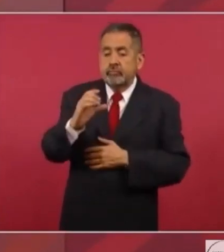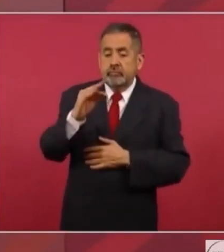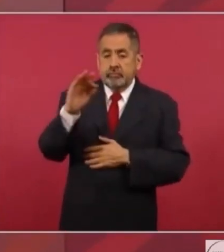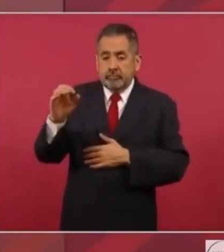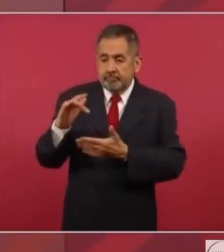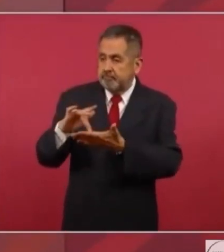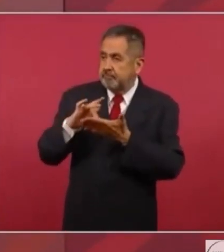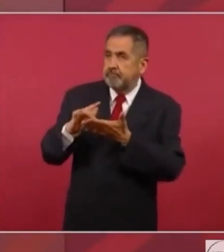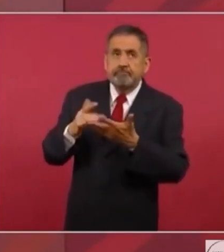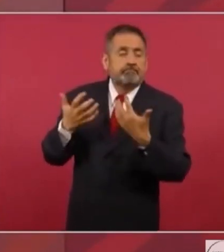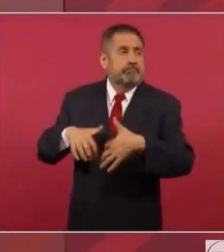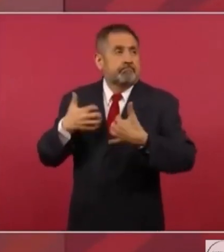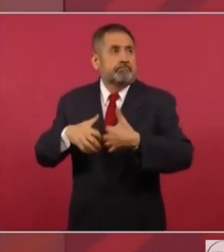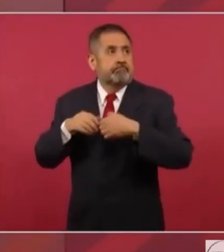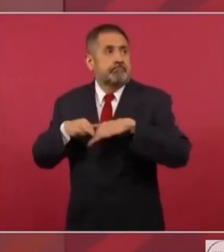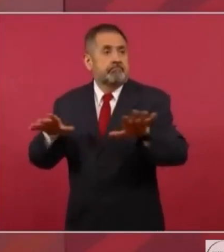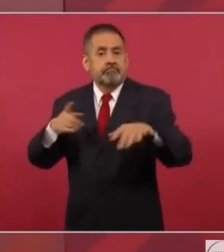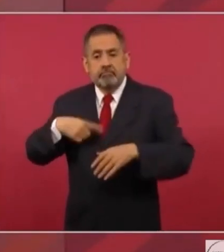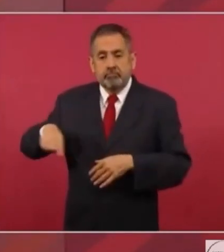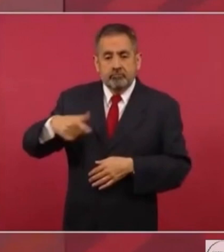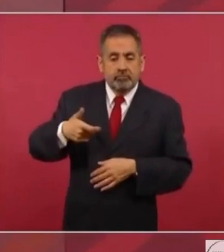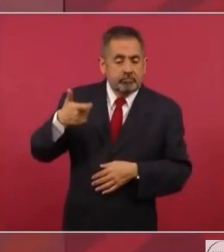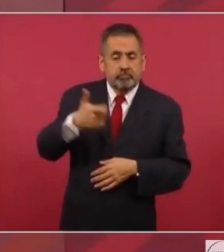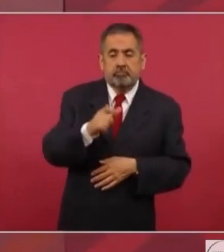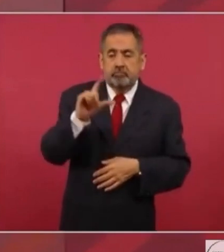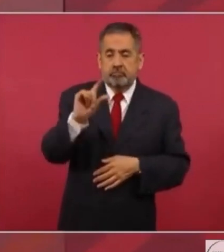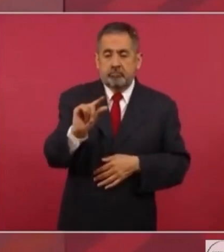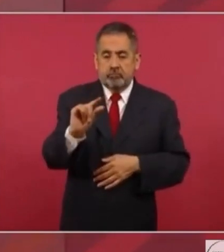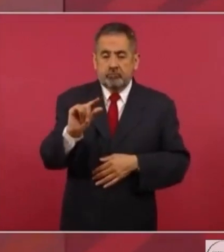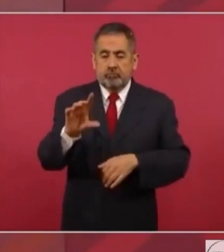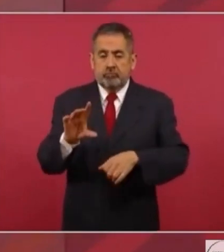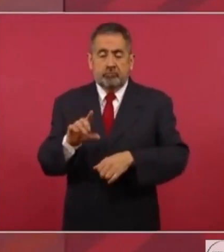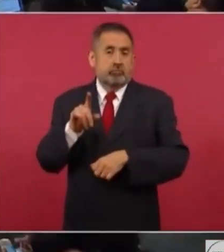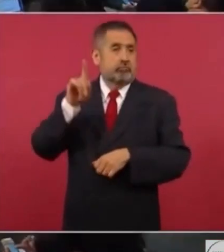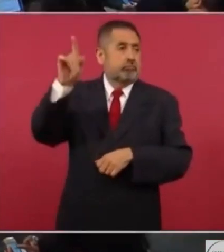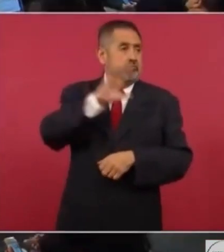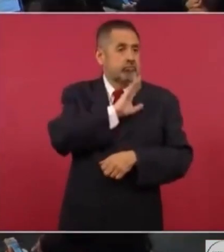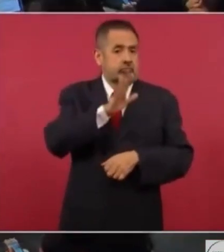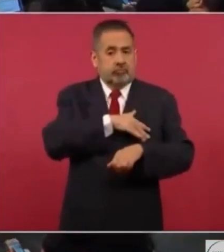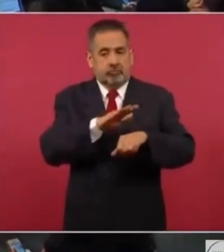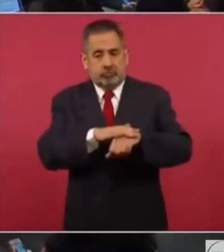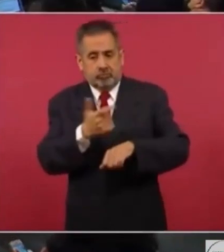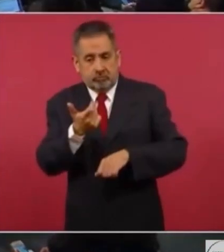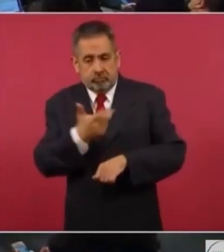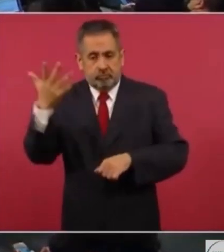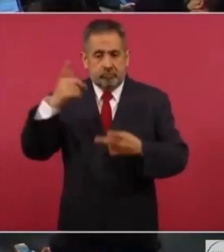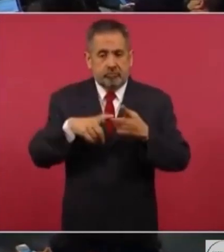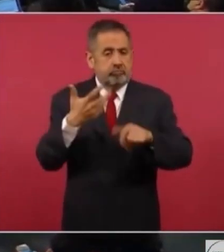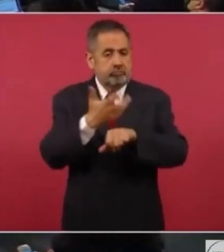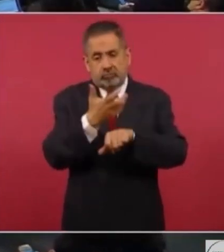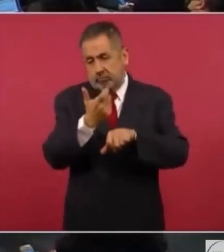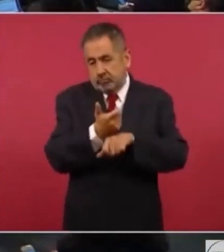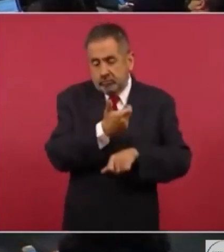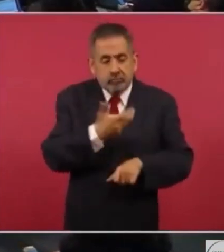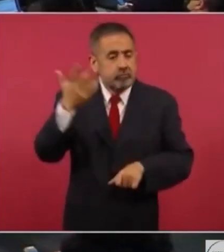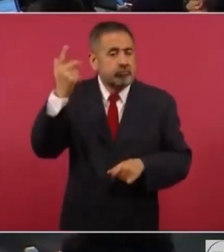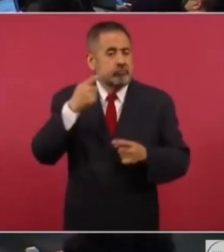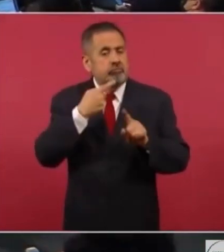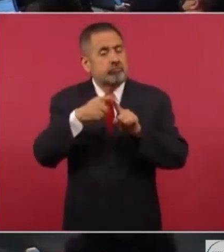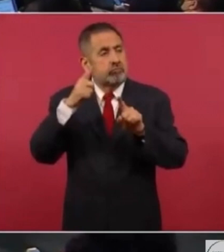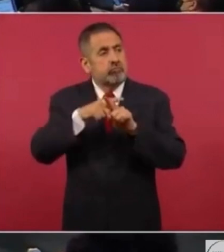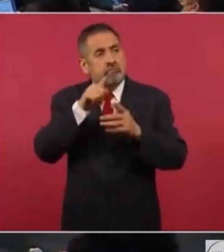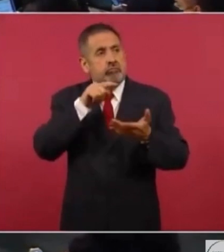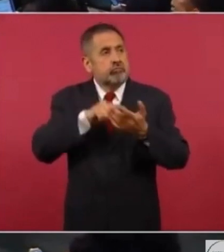hoy pagamos menos luz que en España, que en Estados Unidos, que en otras